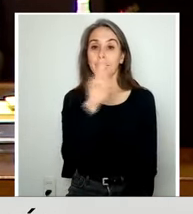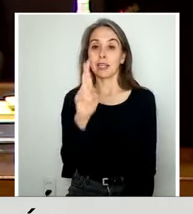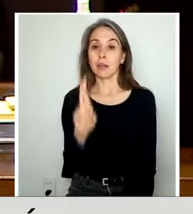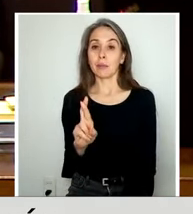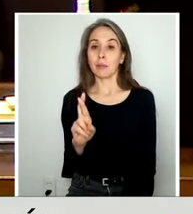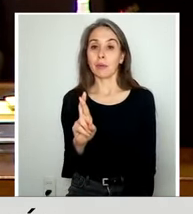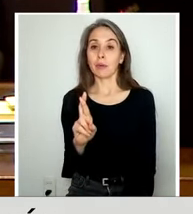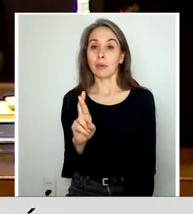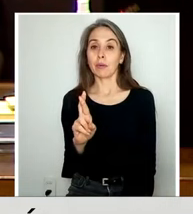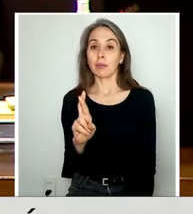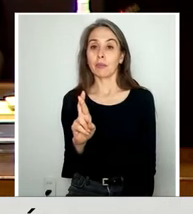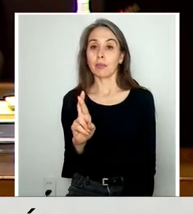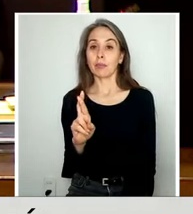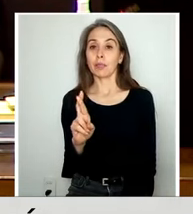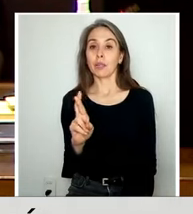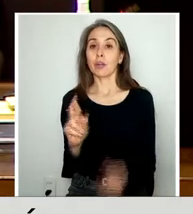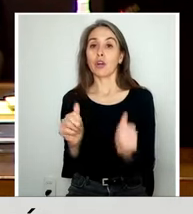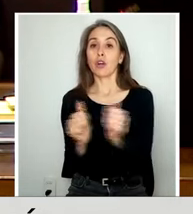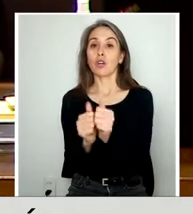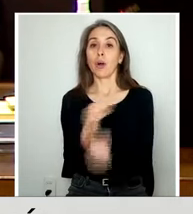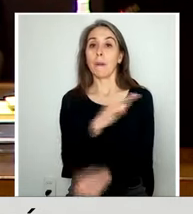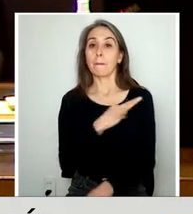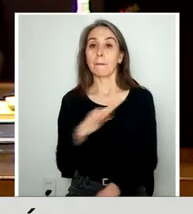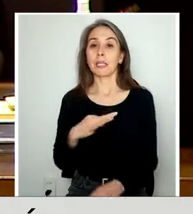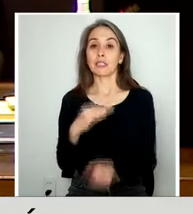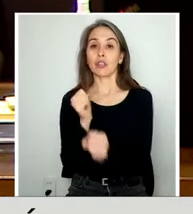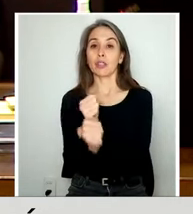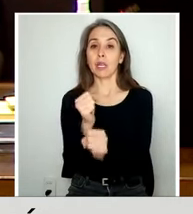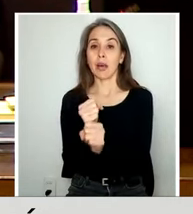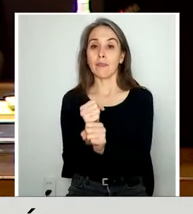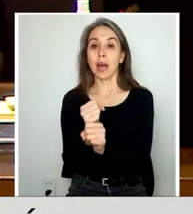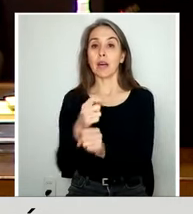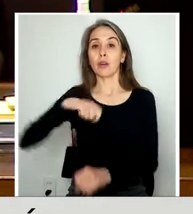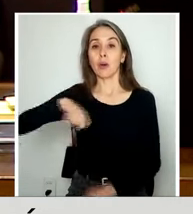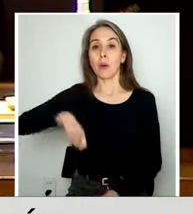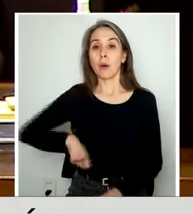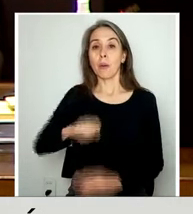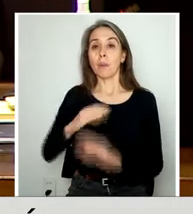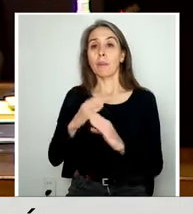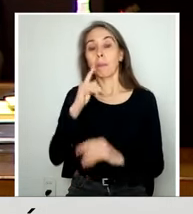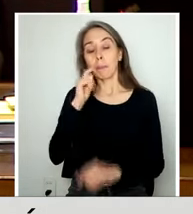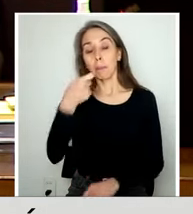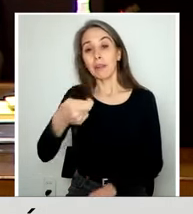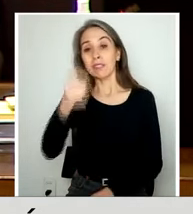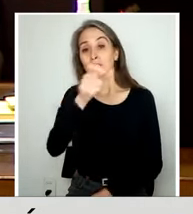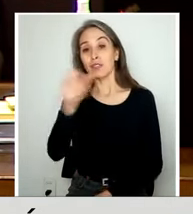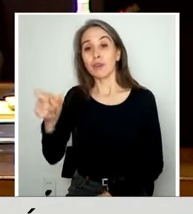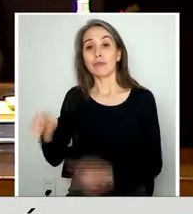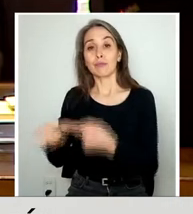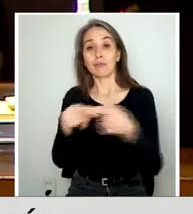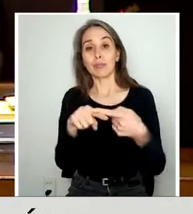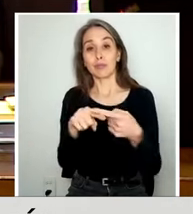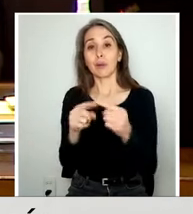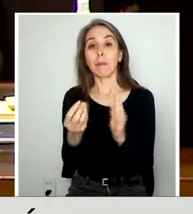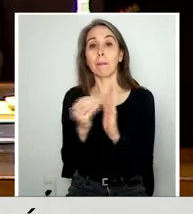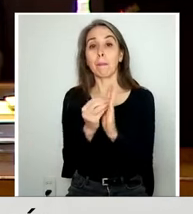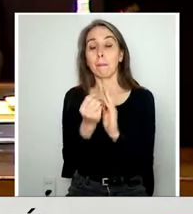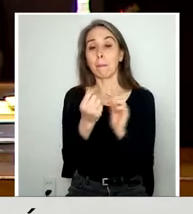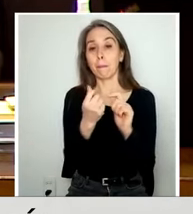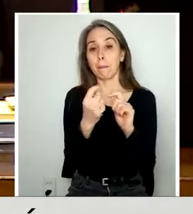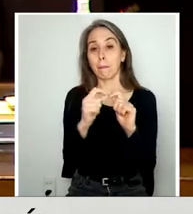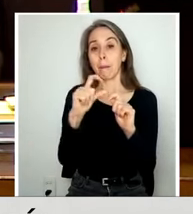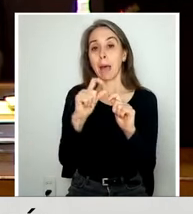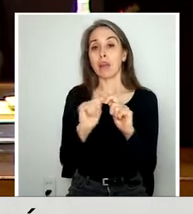que en conjunto con el Ministerio del trabajo y previsión social Tomen las medidas necesarias para aumentar el monto de la pensión básica